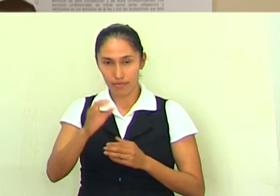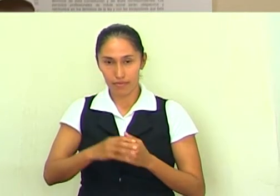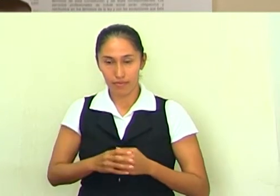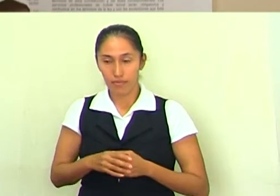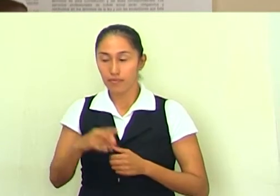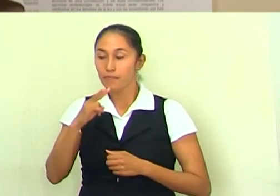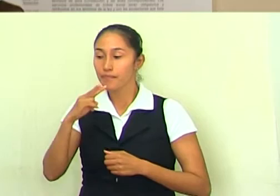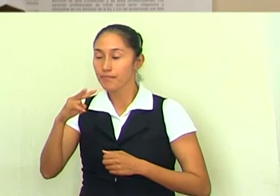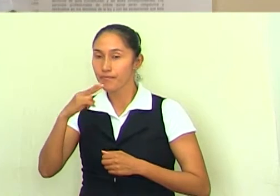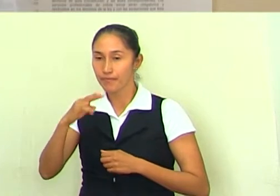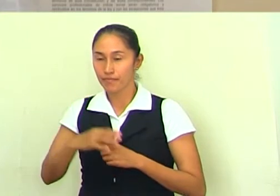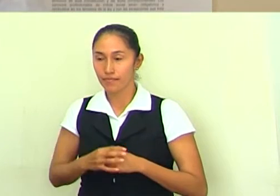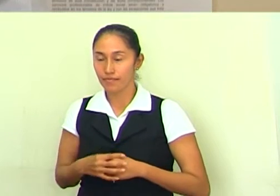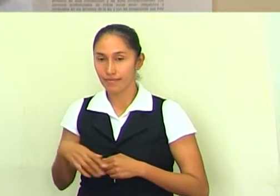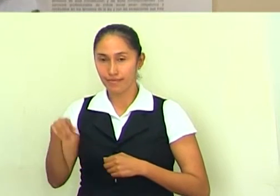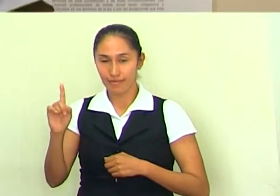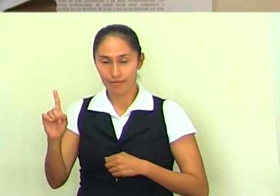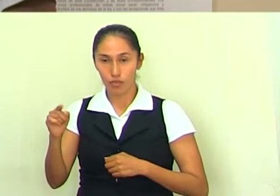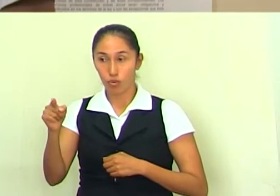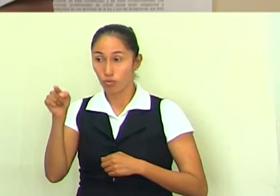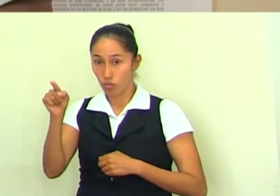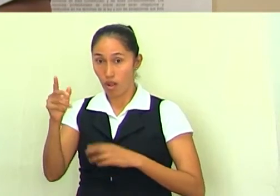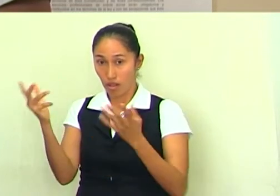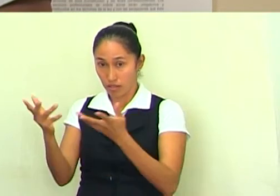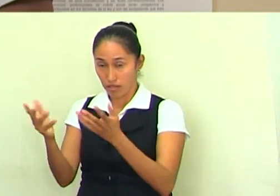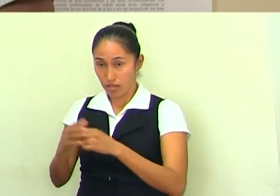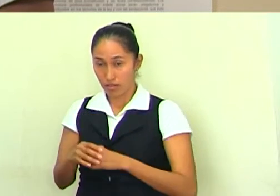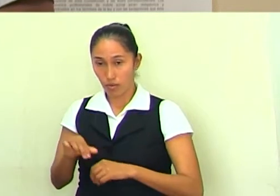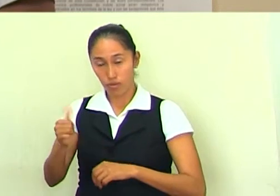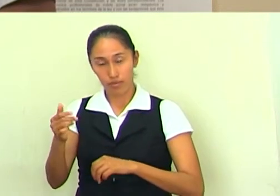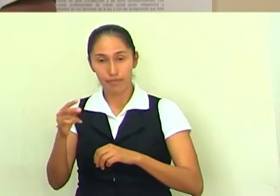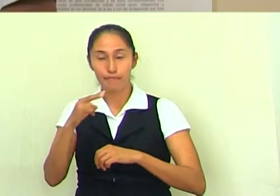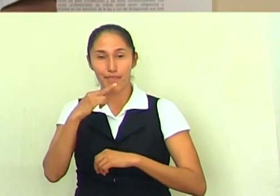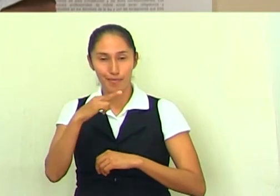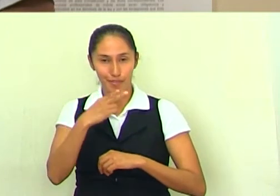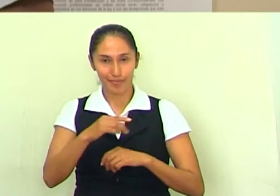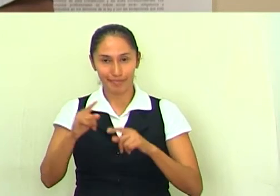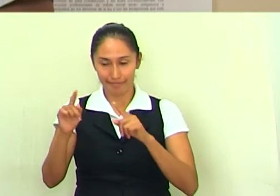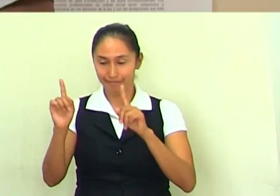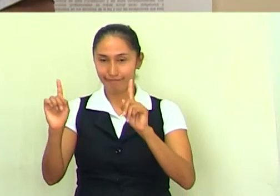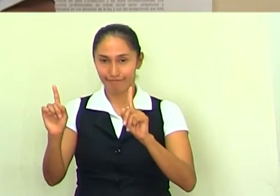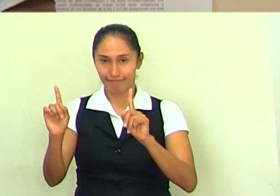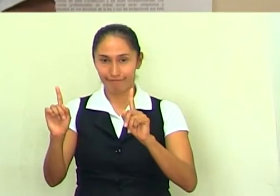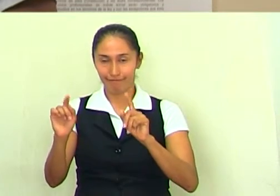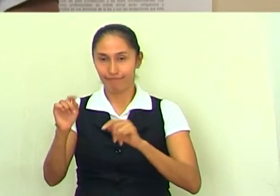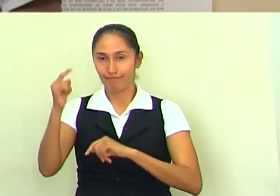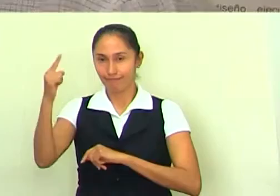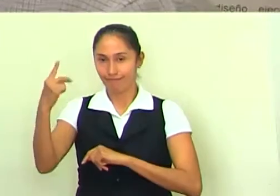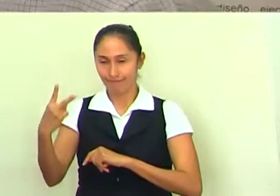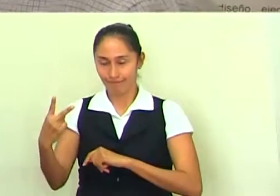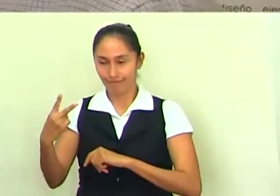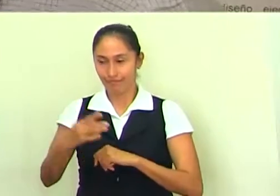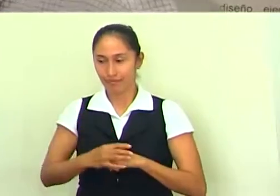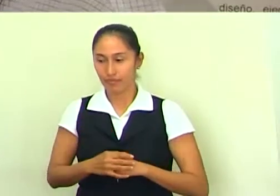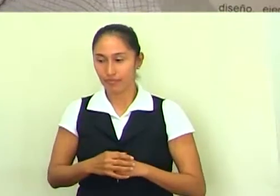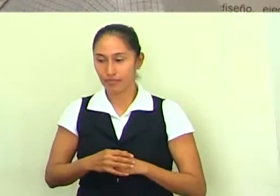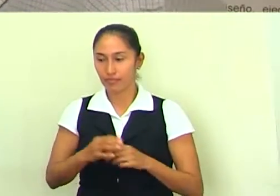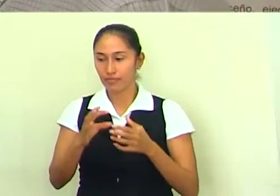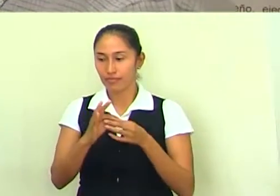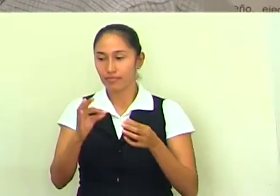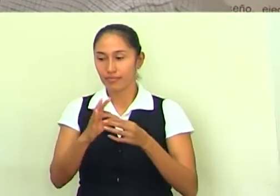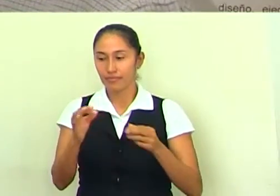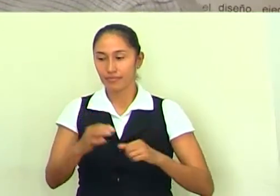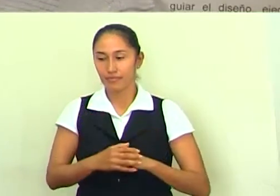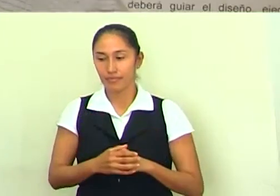indicativos, subjuntivos, y de allí poder incluso identificar los tipos de verbos según su terminación